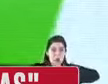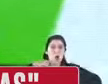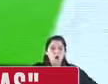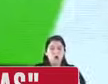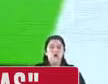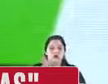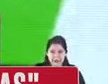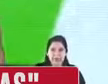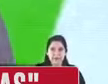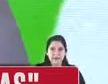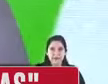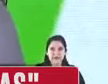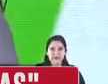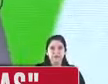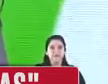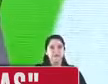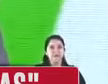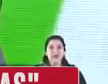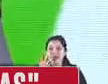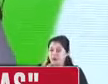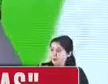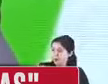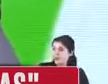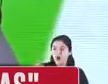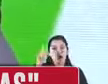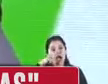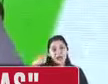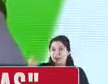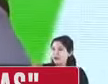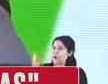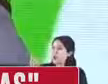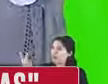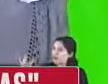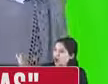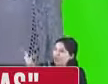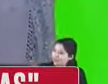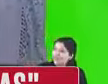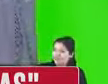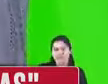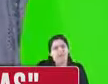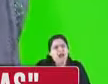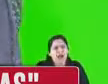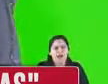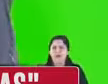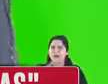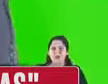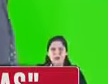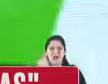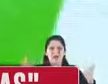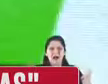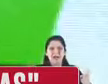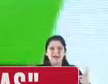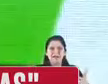me gustó mucho alberto lo tuyo de los dos modelos claro que son dos modelos no tengo ninguna duda